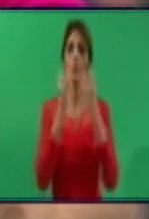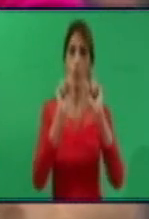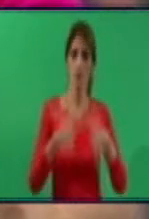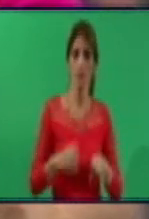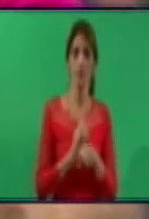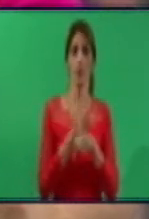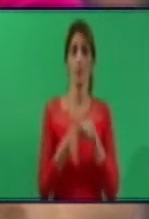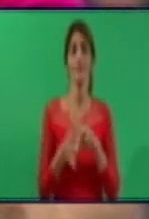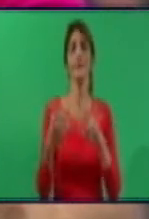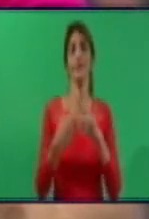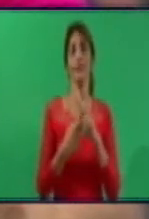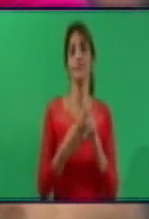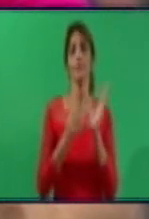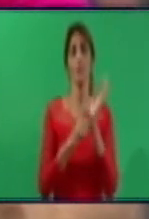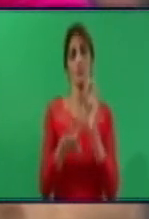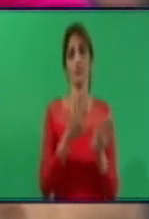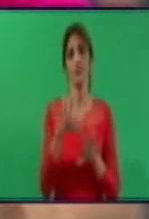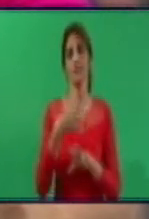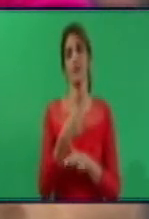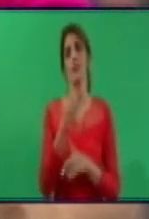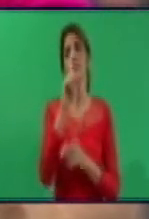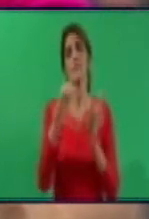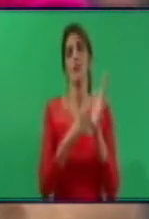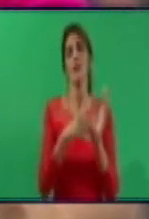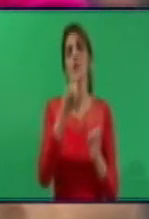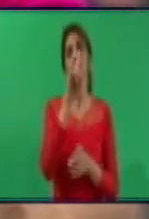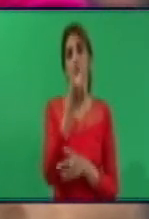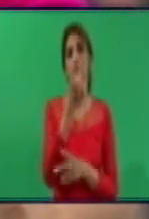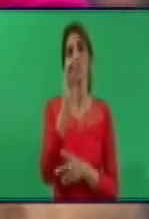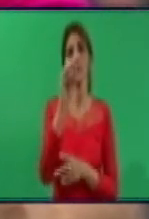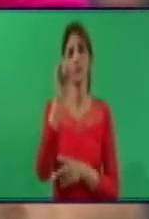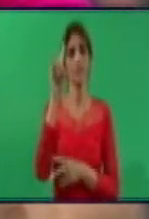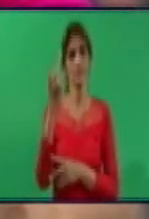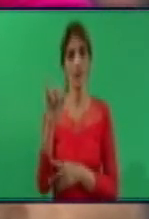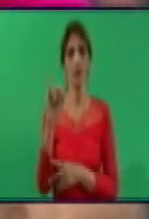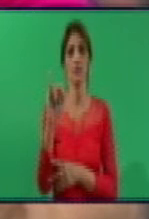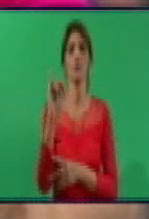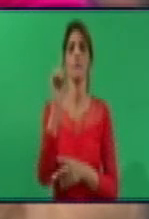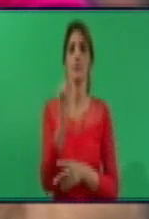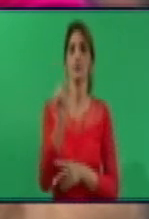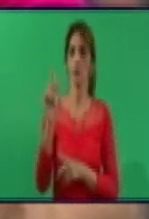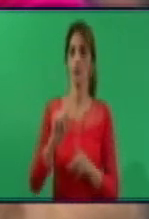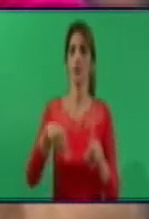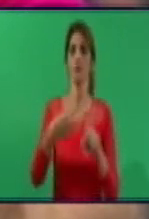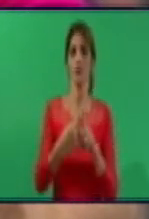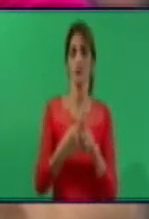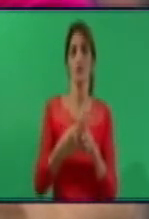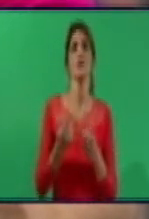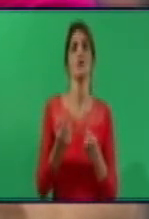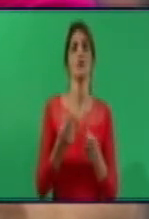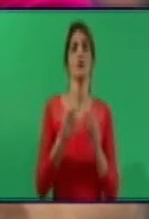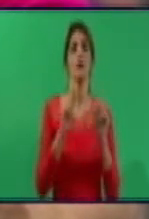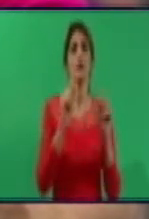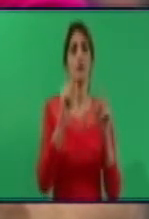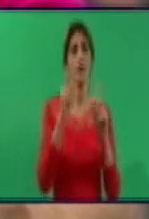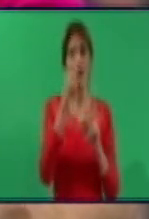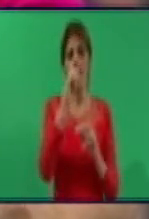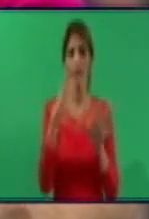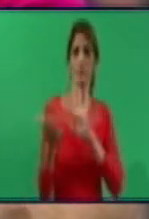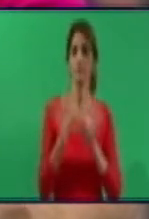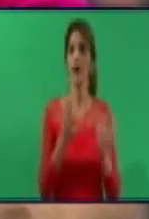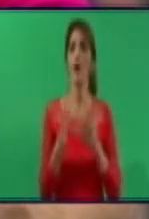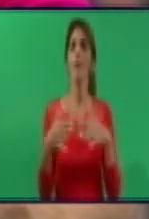de 1.126 casos confirmados. De ellos autóctonos 1.007, viajeros 119 y la edad